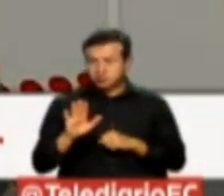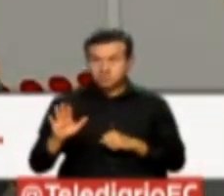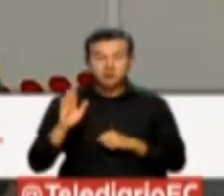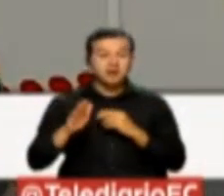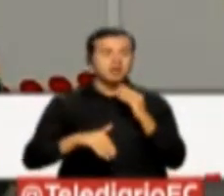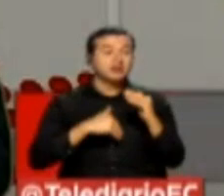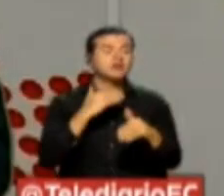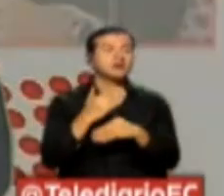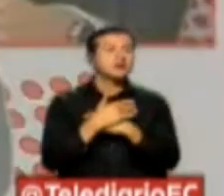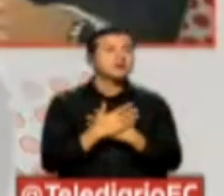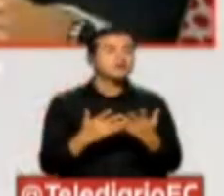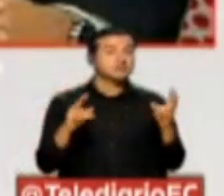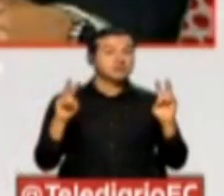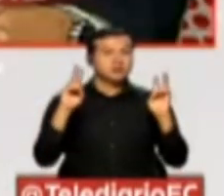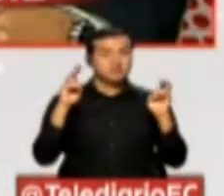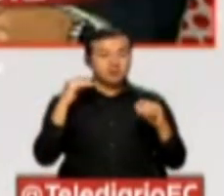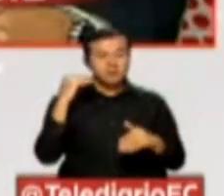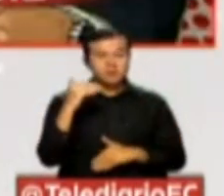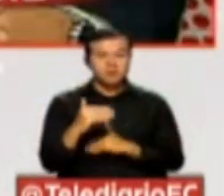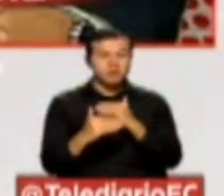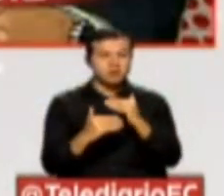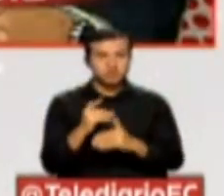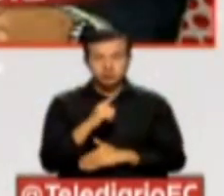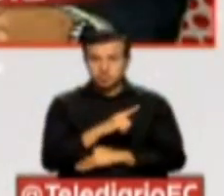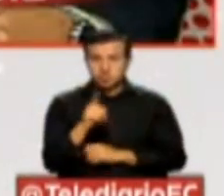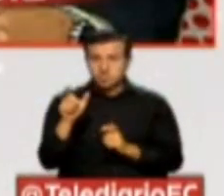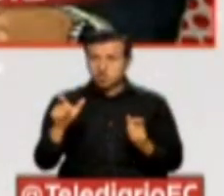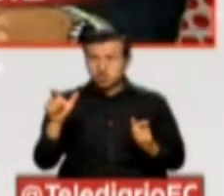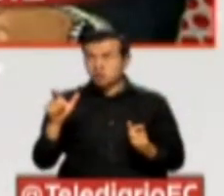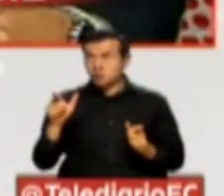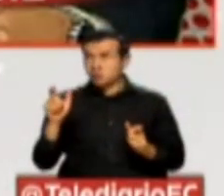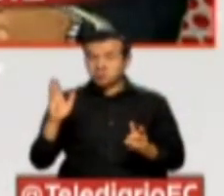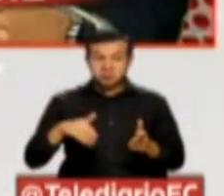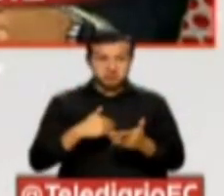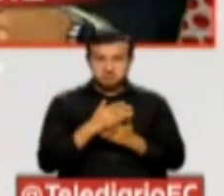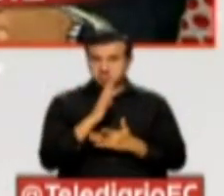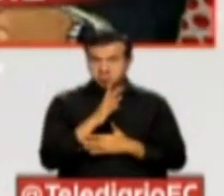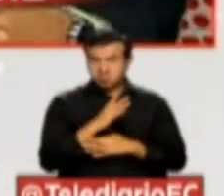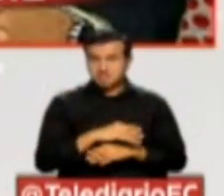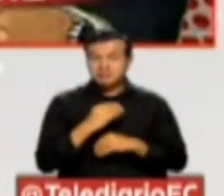¿Qué ocurrirá, díganos usted, en términos procesales, si esta tarde no se presenta?